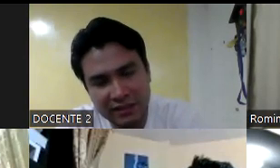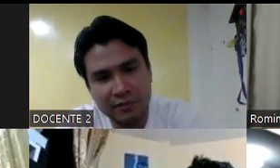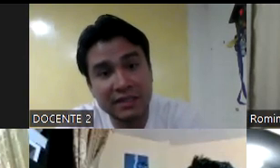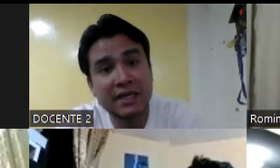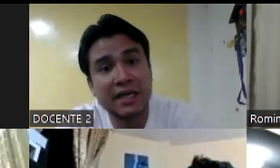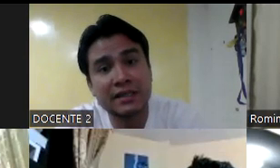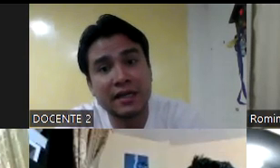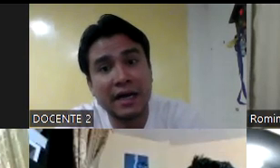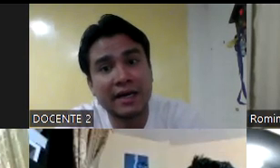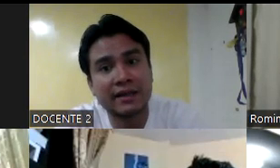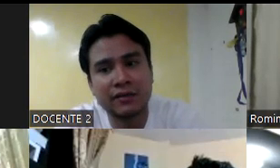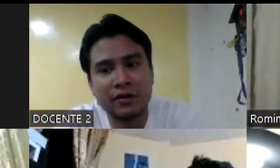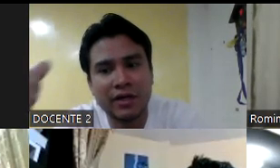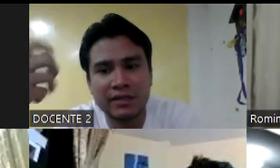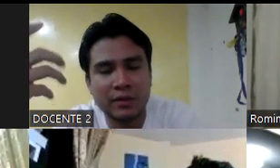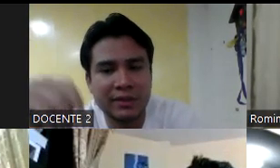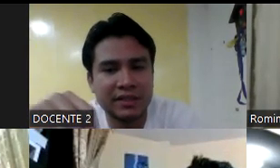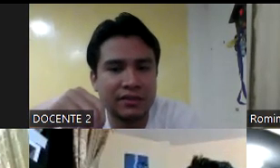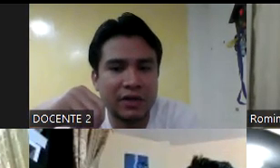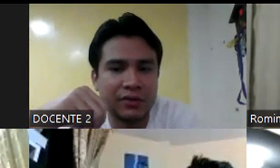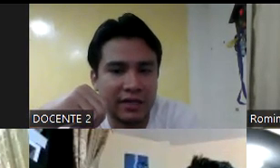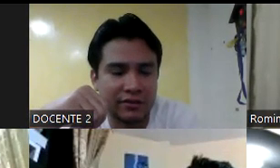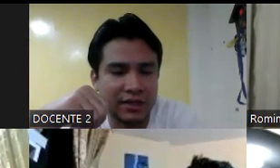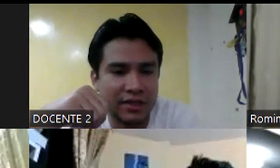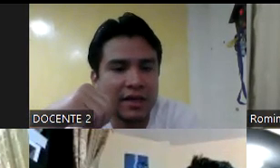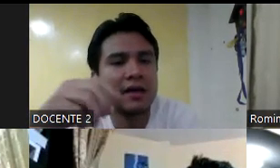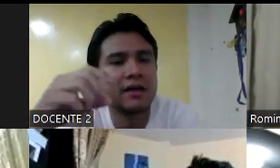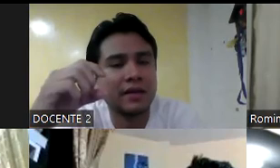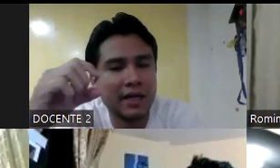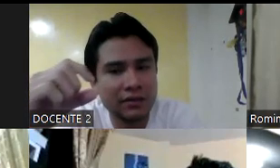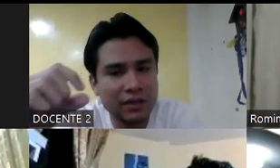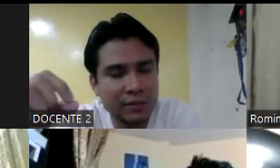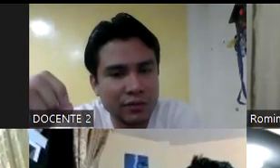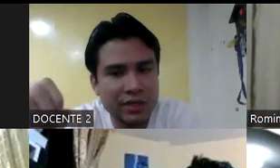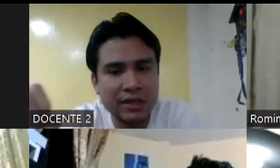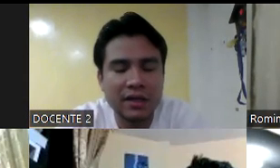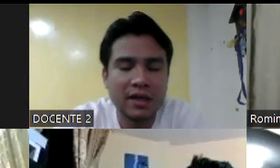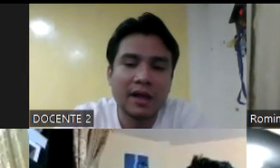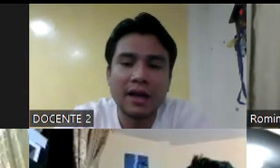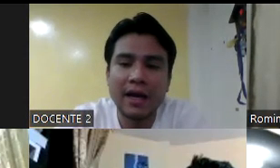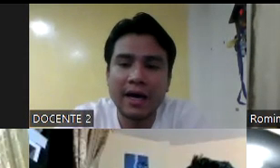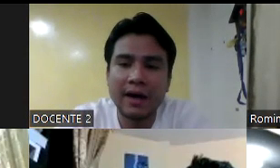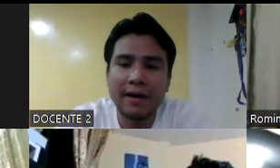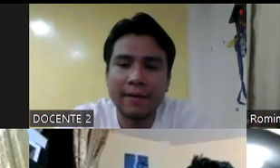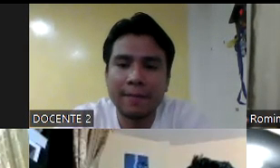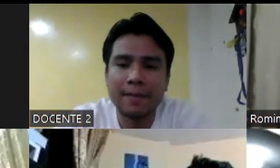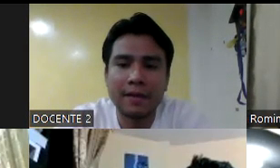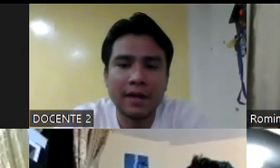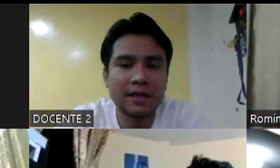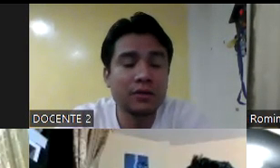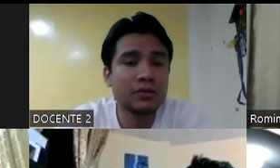porque me está ya alertando el organismo que me está haciendo algún daño, ¿sí? Trato de disminuir